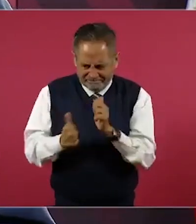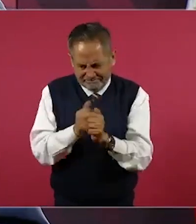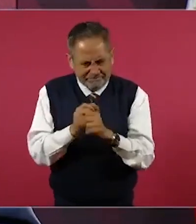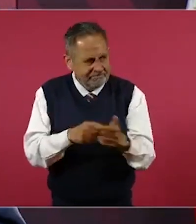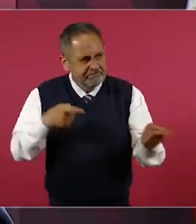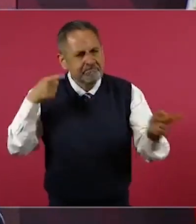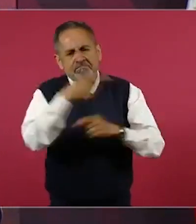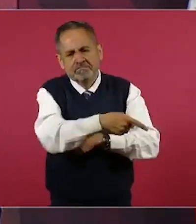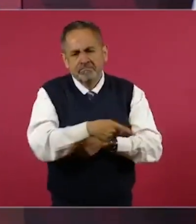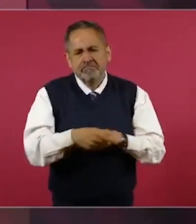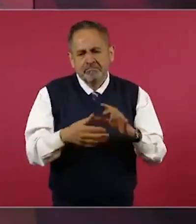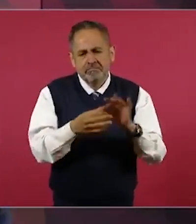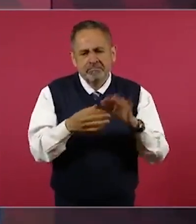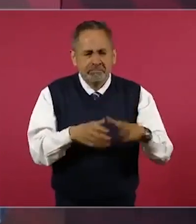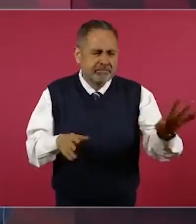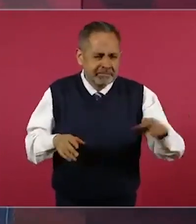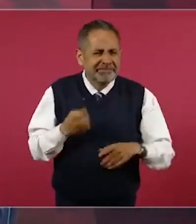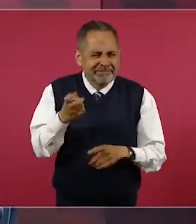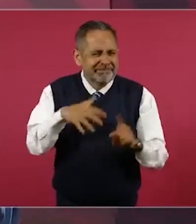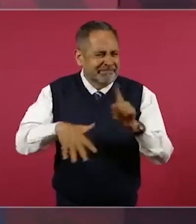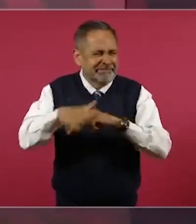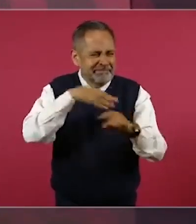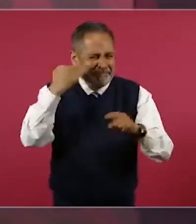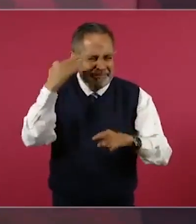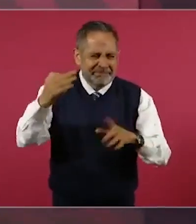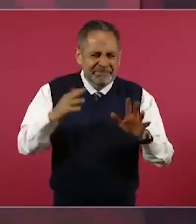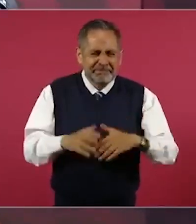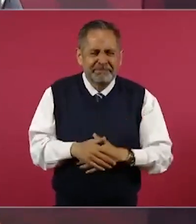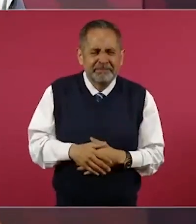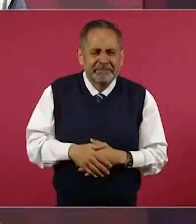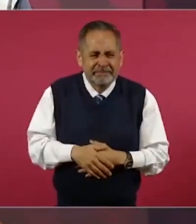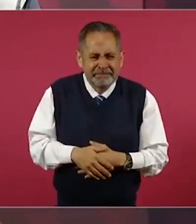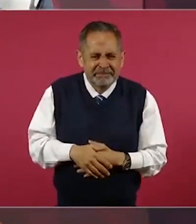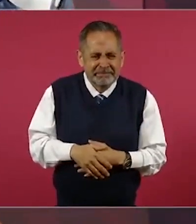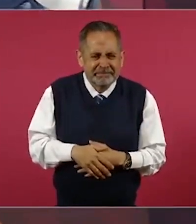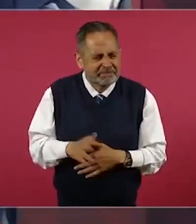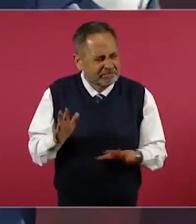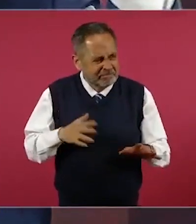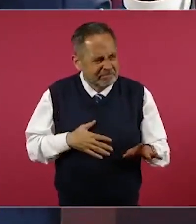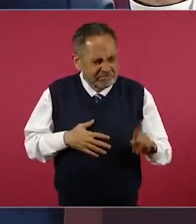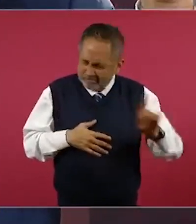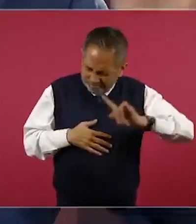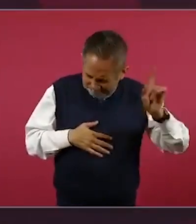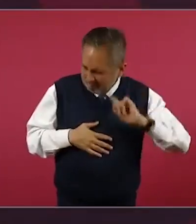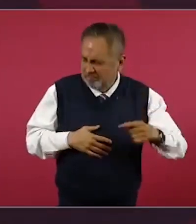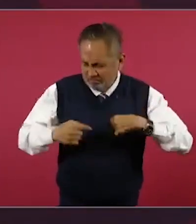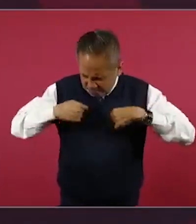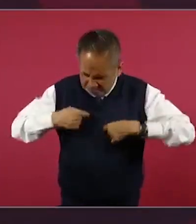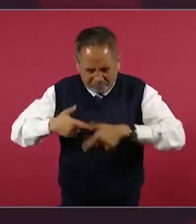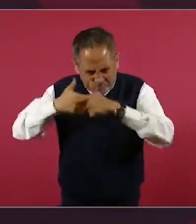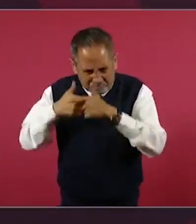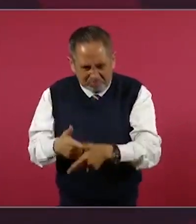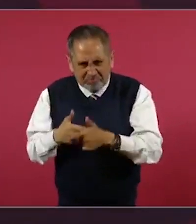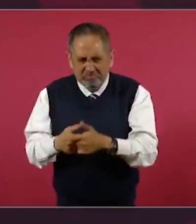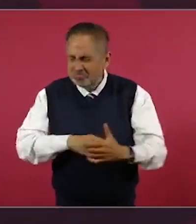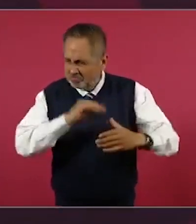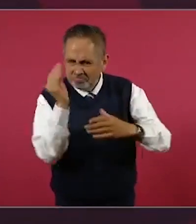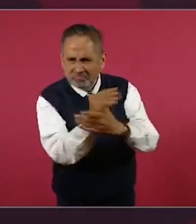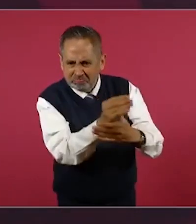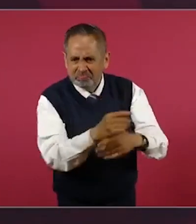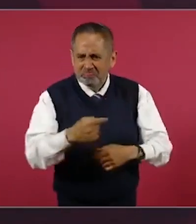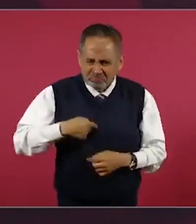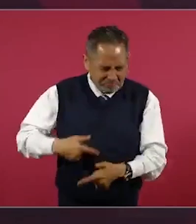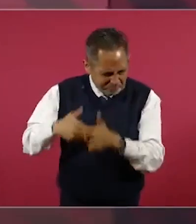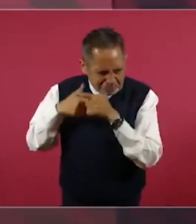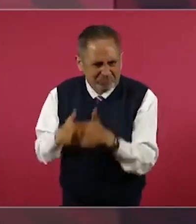sociales ese era el ambiente entonces dije no los voy a mandar al